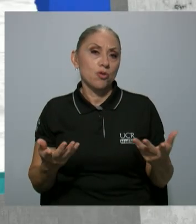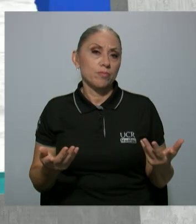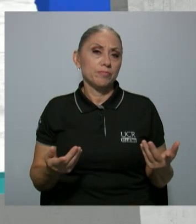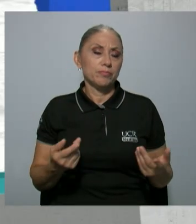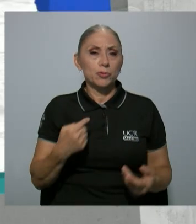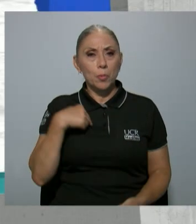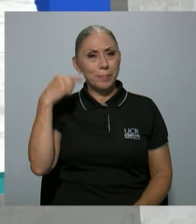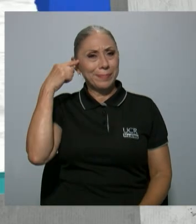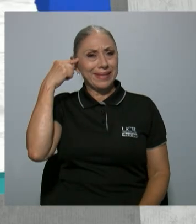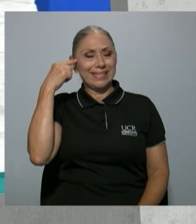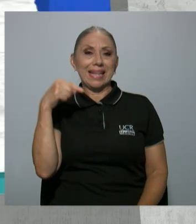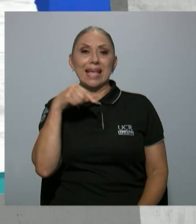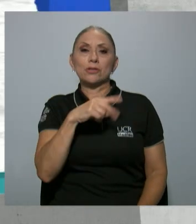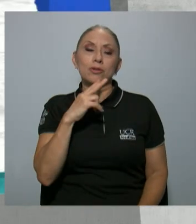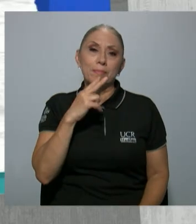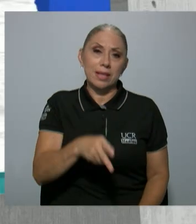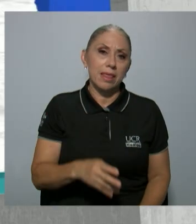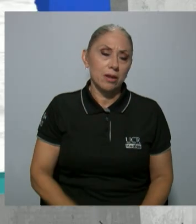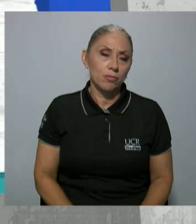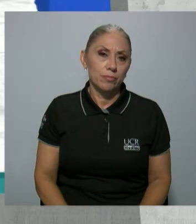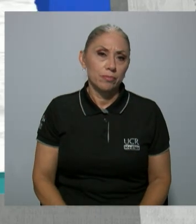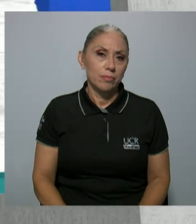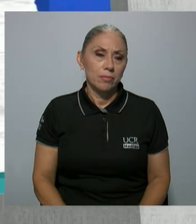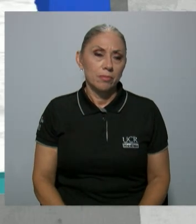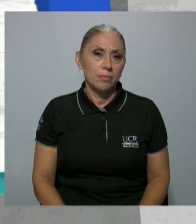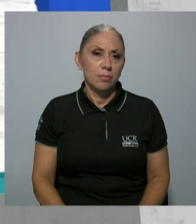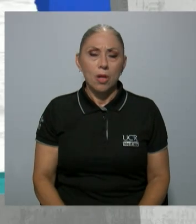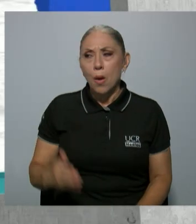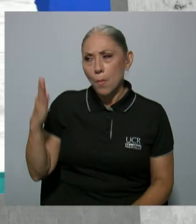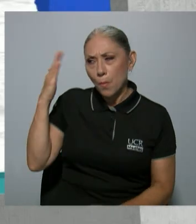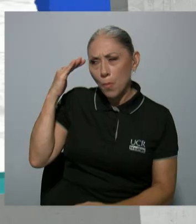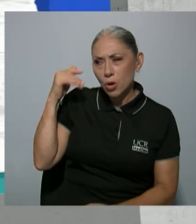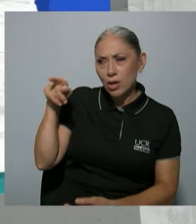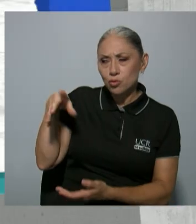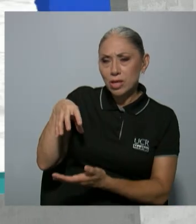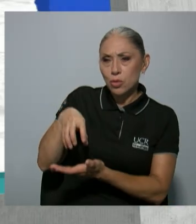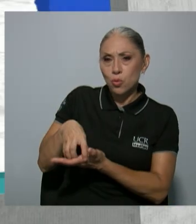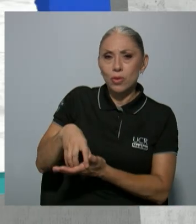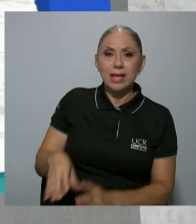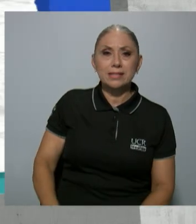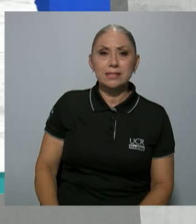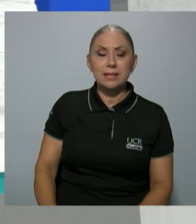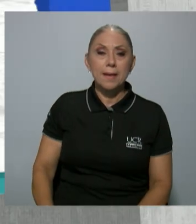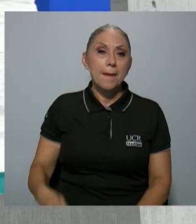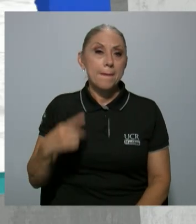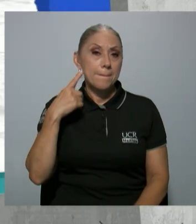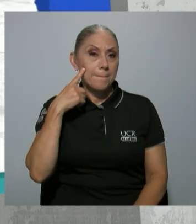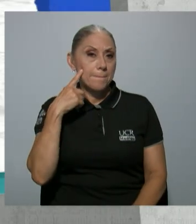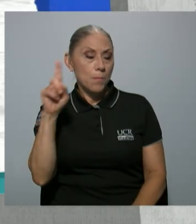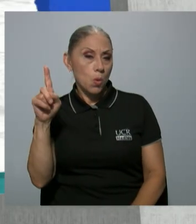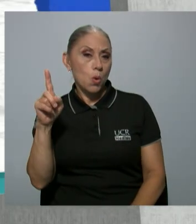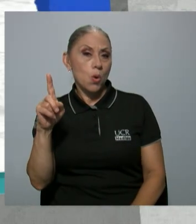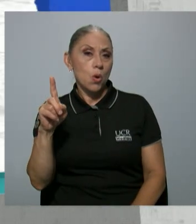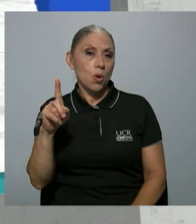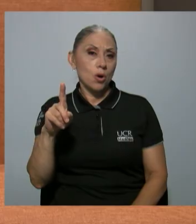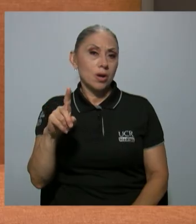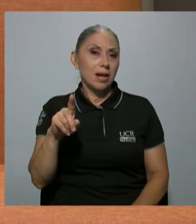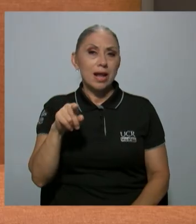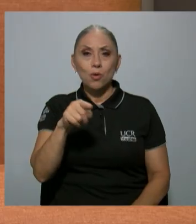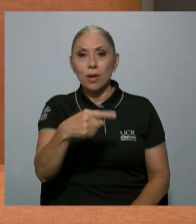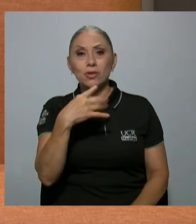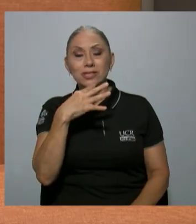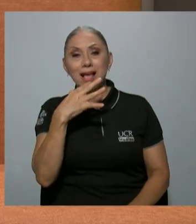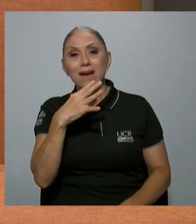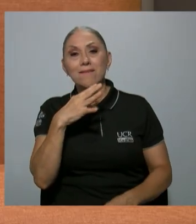pensaría que es verdadero. ¿Por qué tiene dudas? Por la debida diligencia de derechos